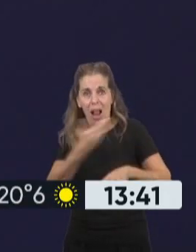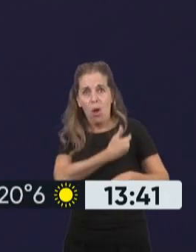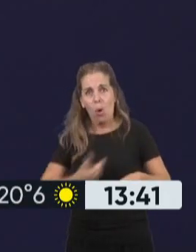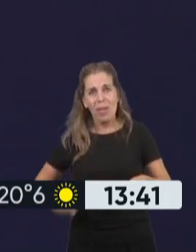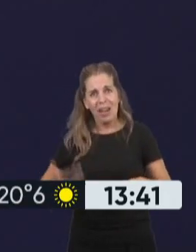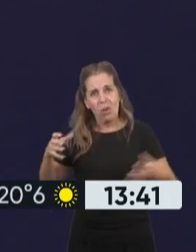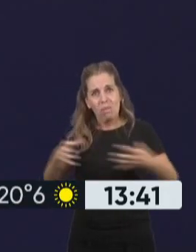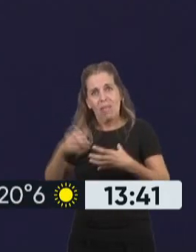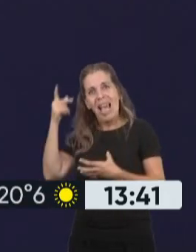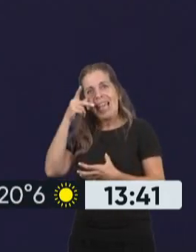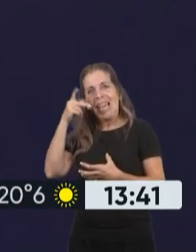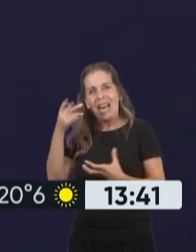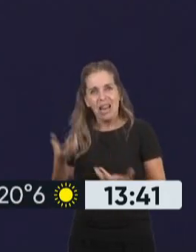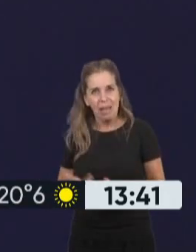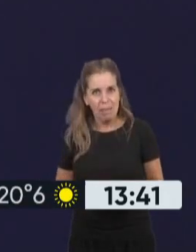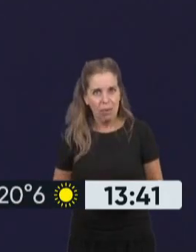kirchnerista que,